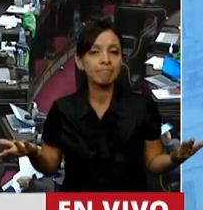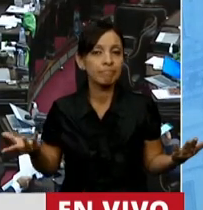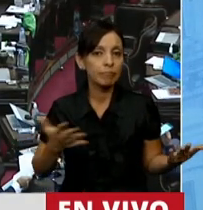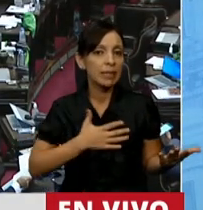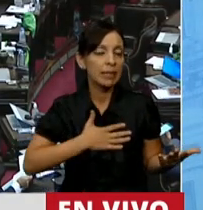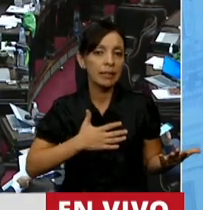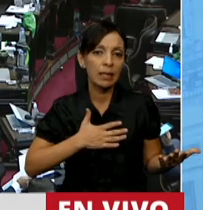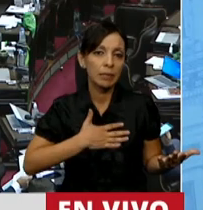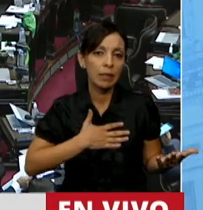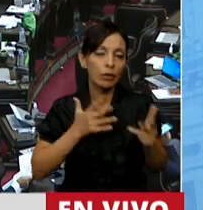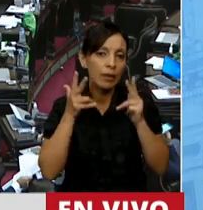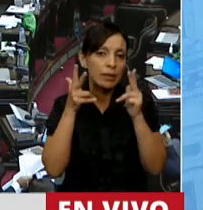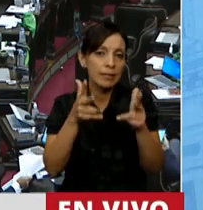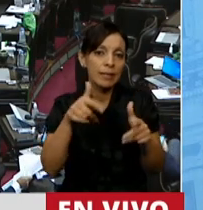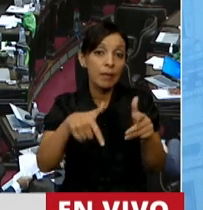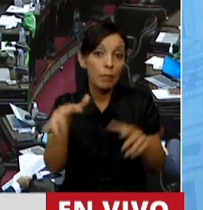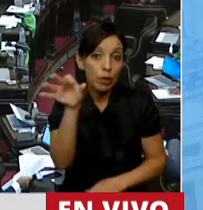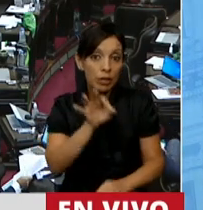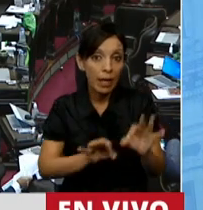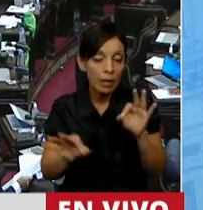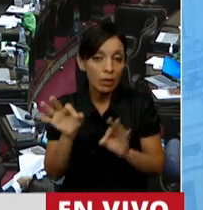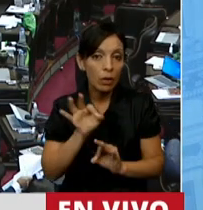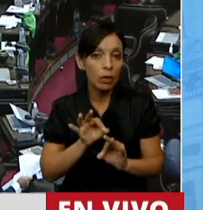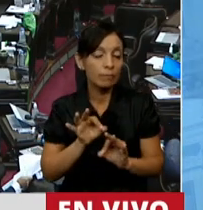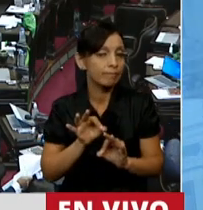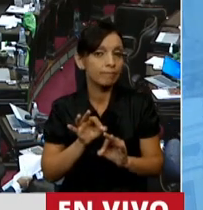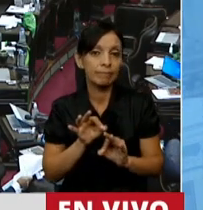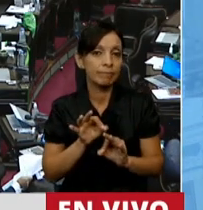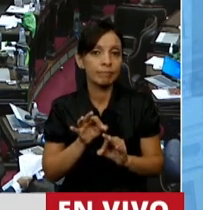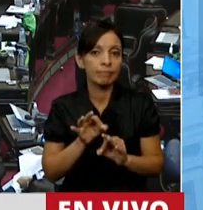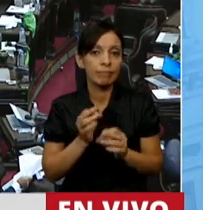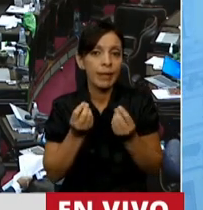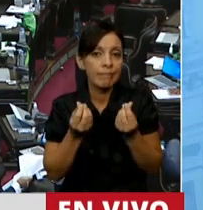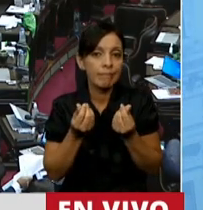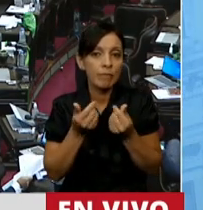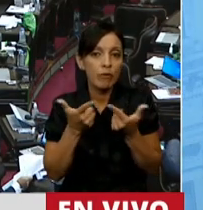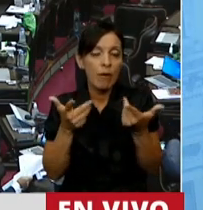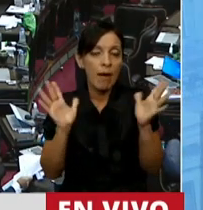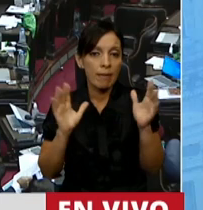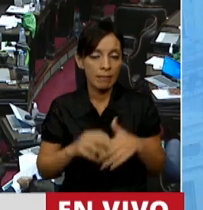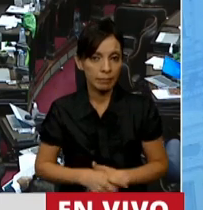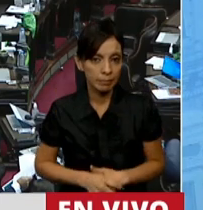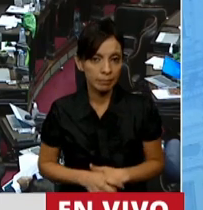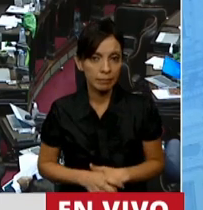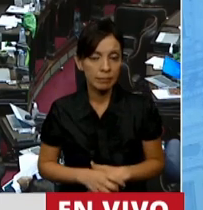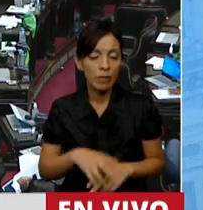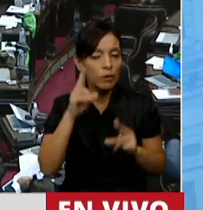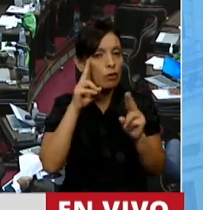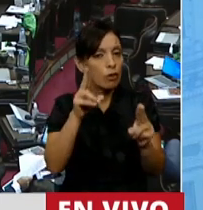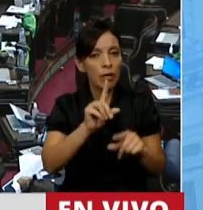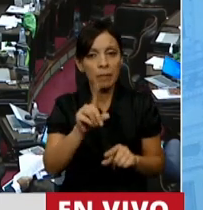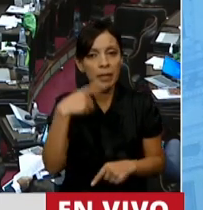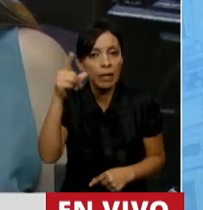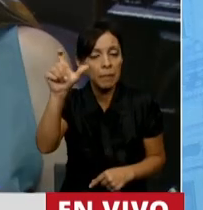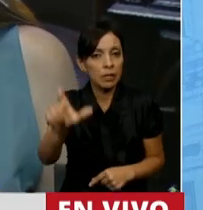lamento decir que este proyecto no tiene sentido de alteridad, no respeta al